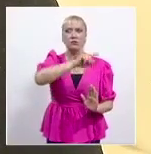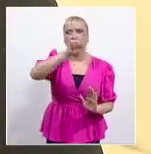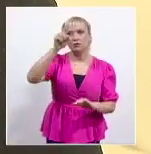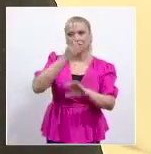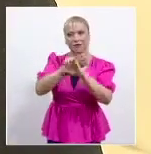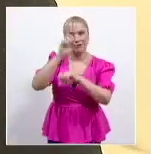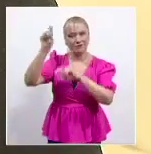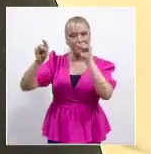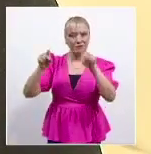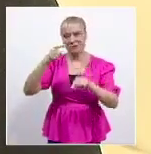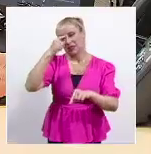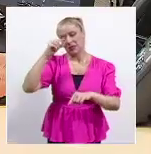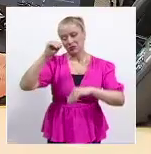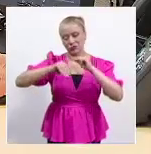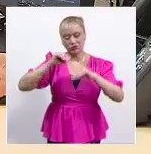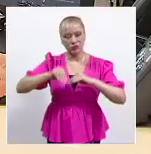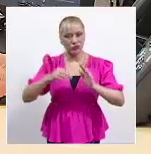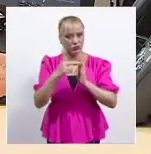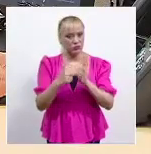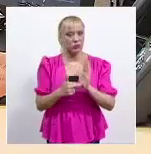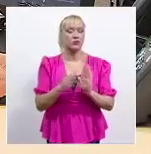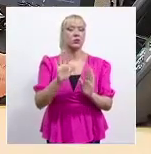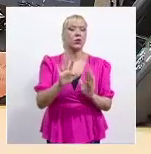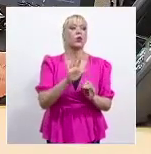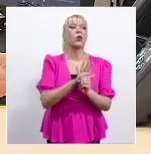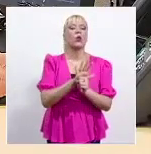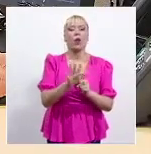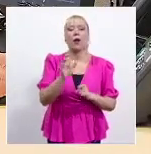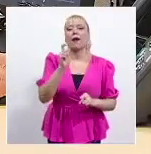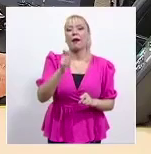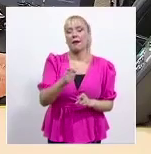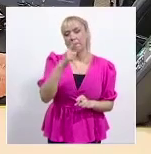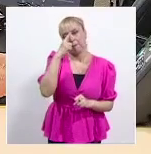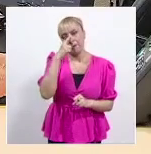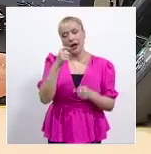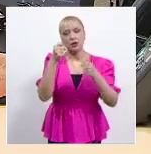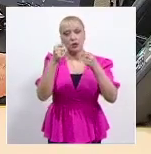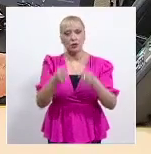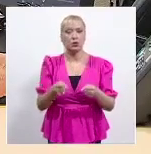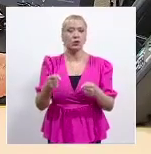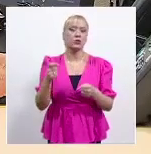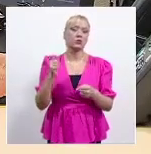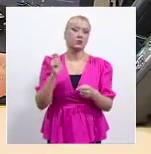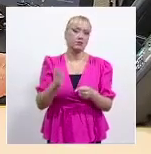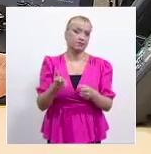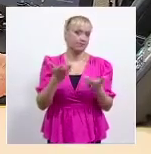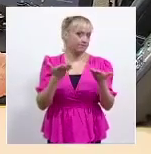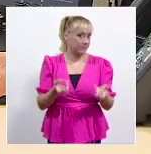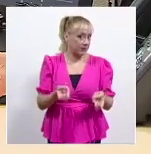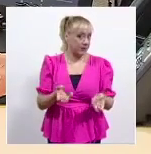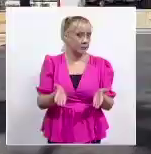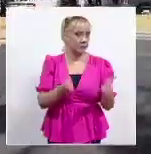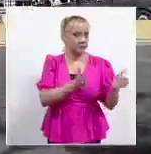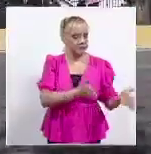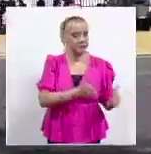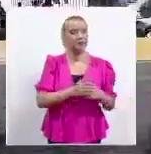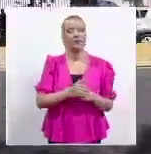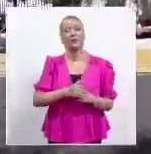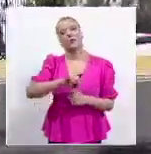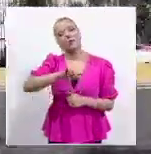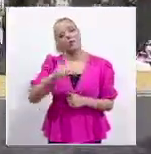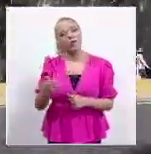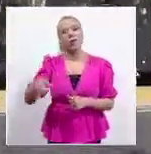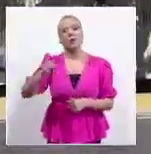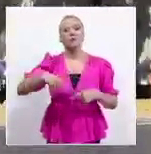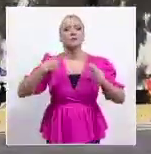libertad configurativa, pueden determinar qué modelo implementarán para garantizar el derecho a la vivienda de sus trabajadores, lo cual puede realizar